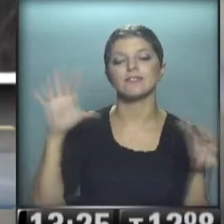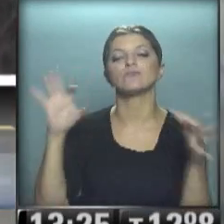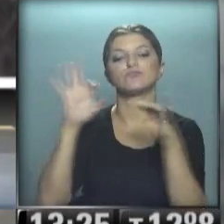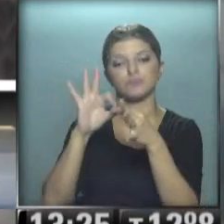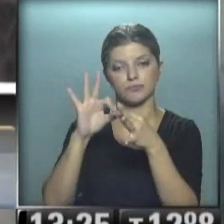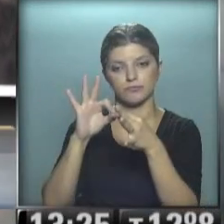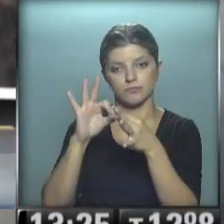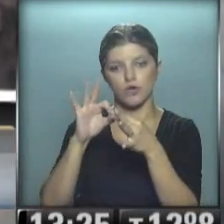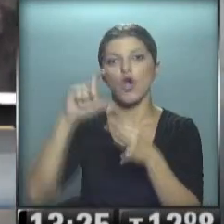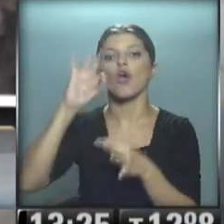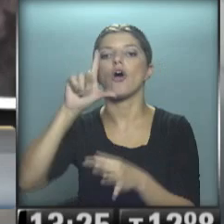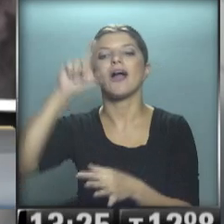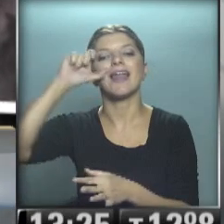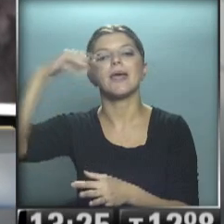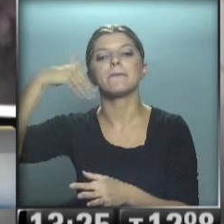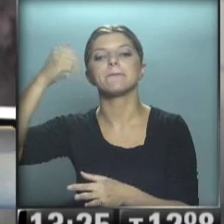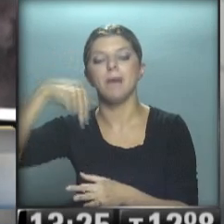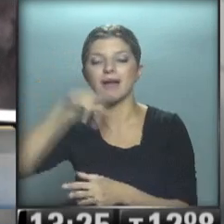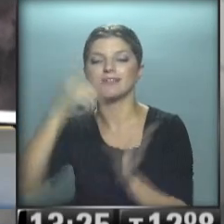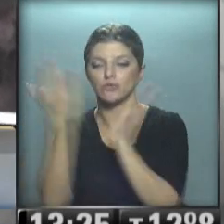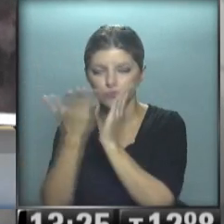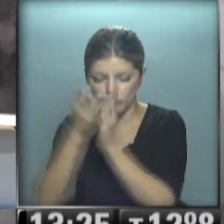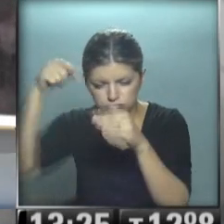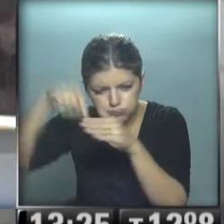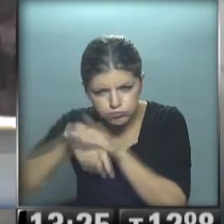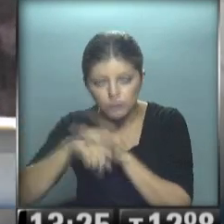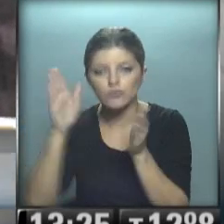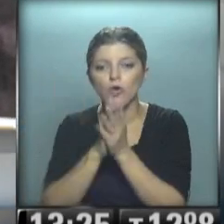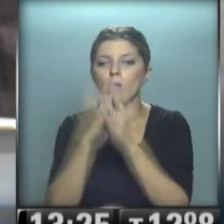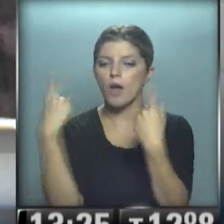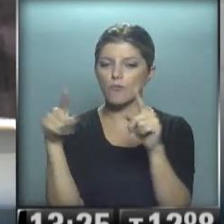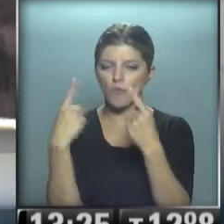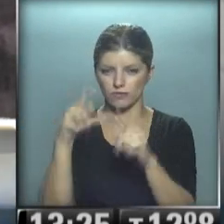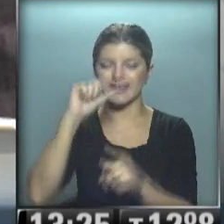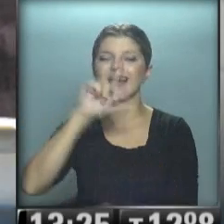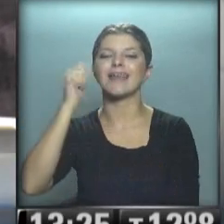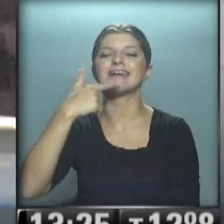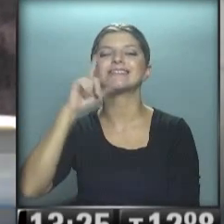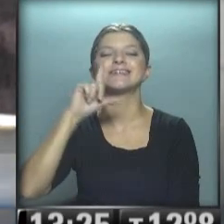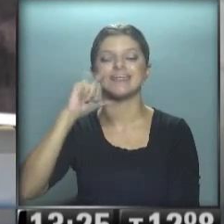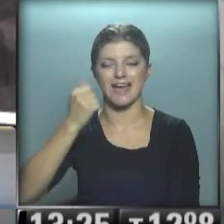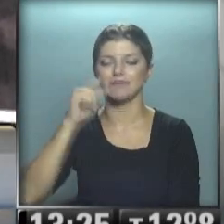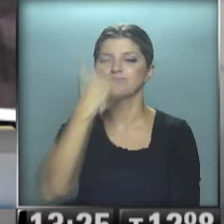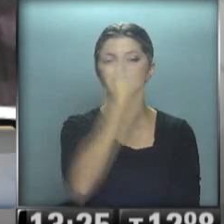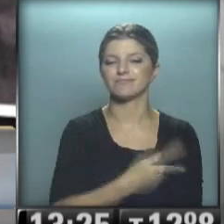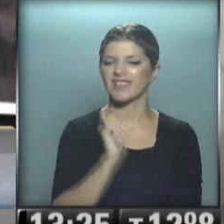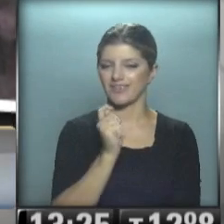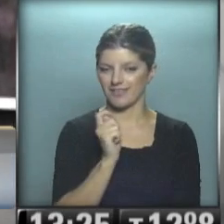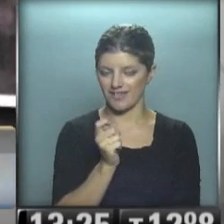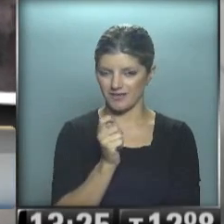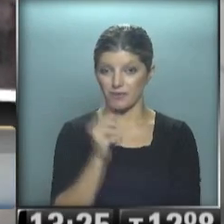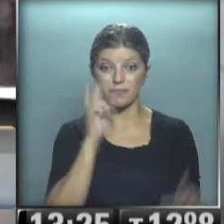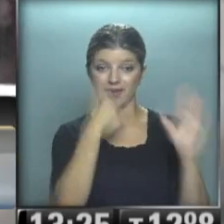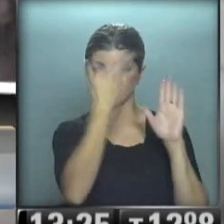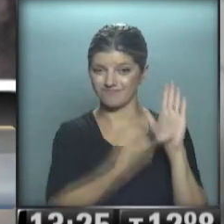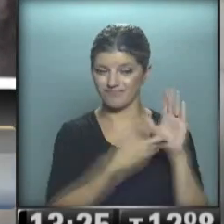con Ornette Coleman y comienza a estudiar a fondo a los compositores clásicos y contemporáneos. ¿Quién es nuestro personaje de hoy? Allí está,